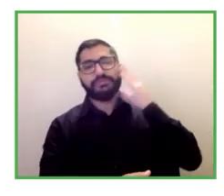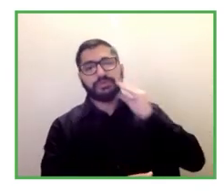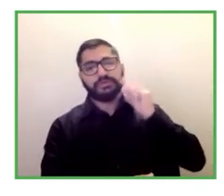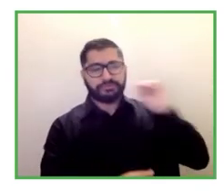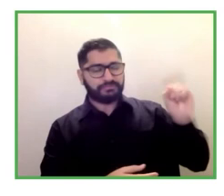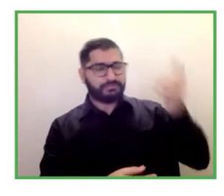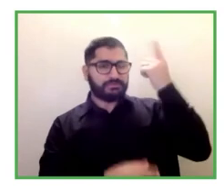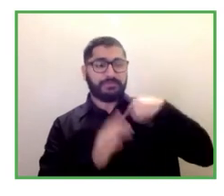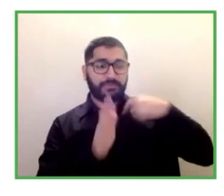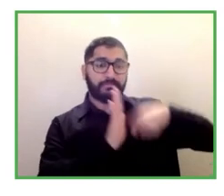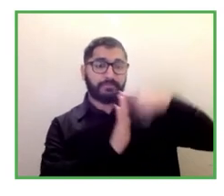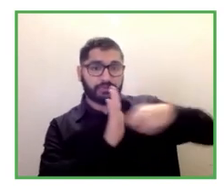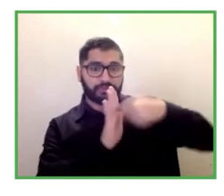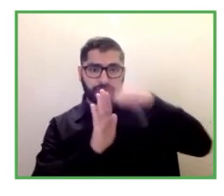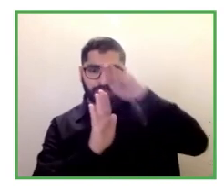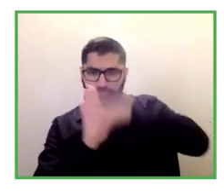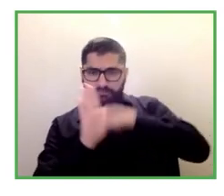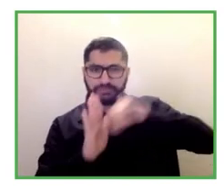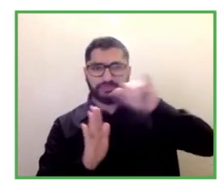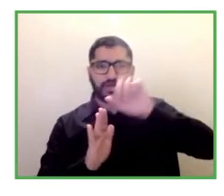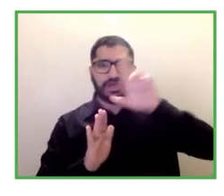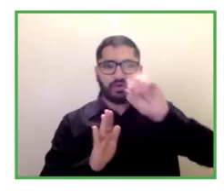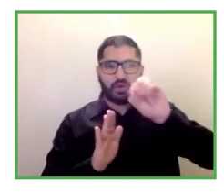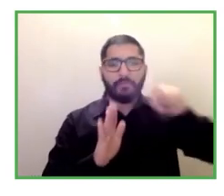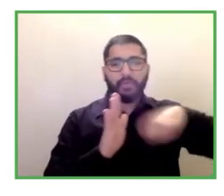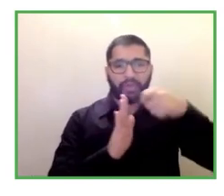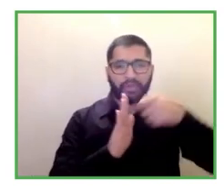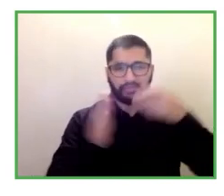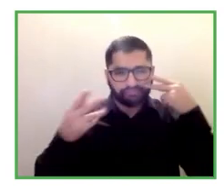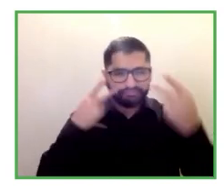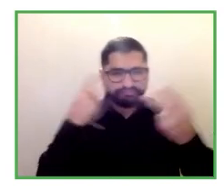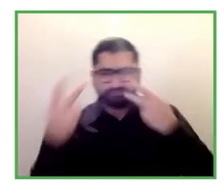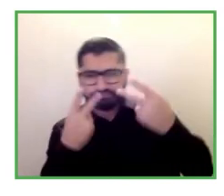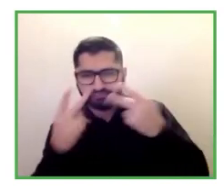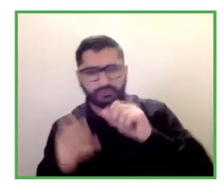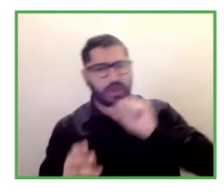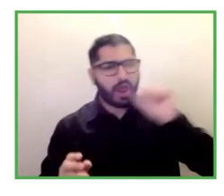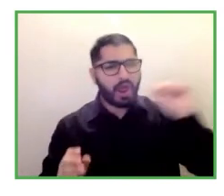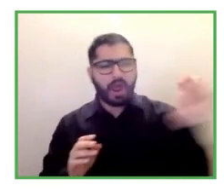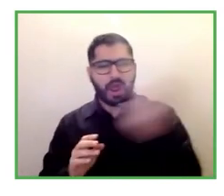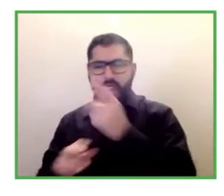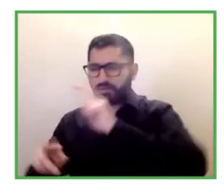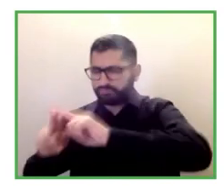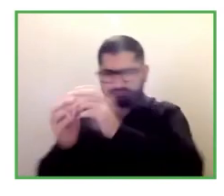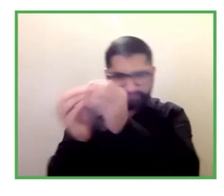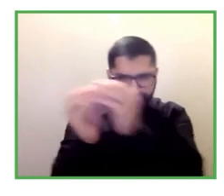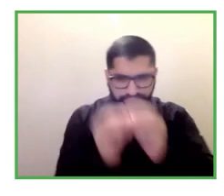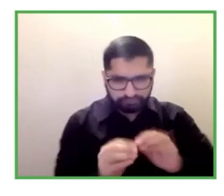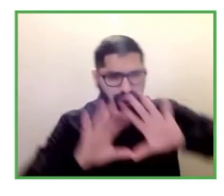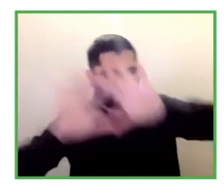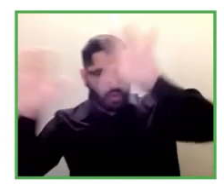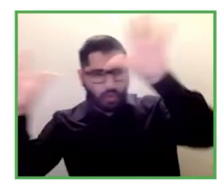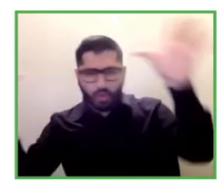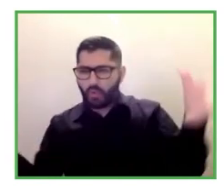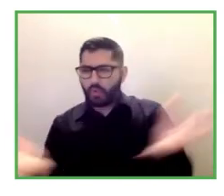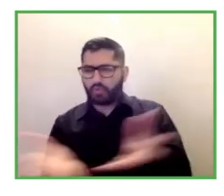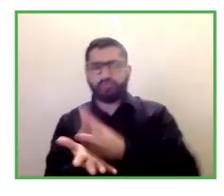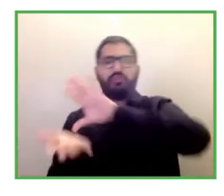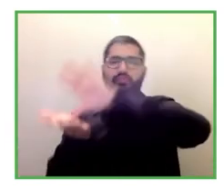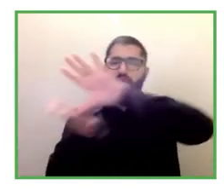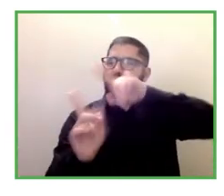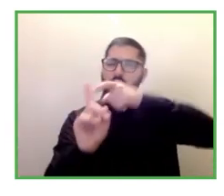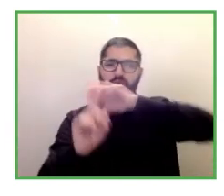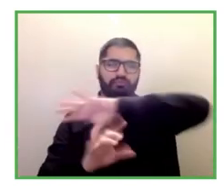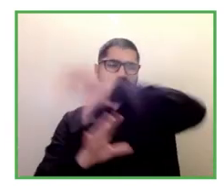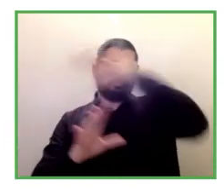en todas partes del mundo. Y me parecía un proyecto interesantísimo. Quería saber cómo podía yo ayudar, cómo